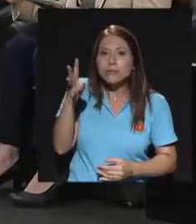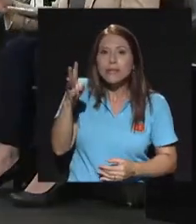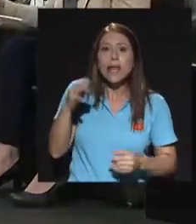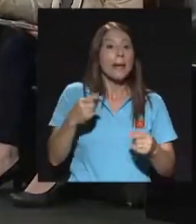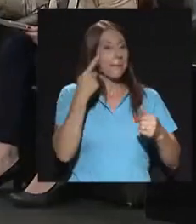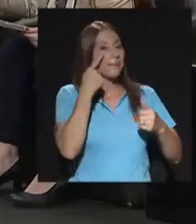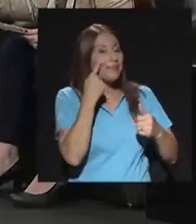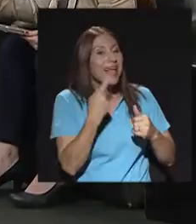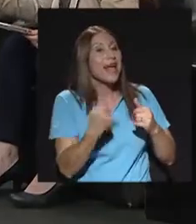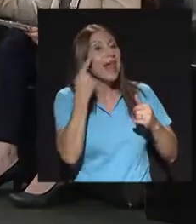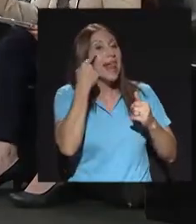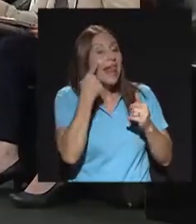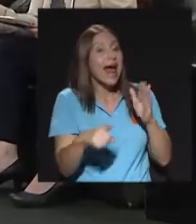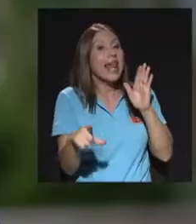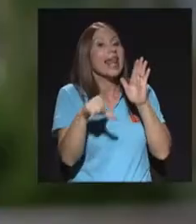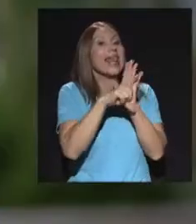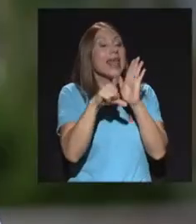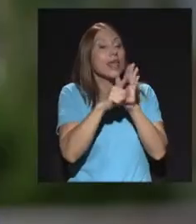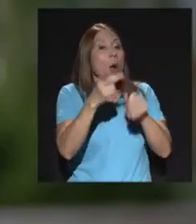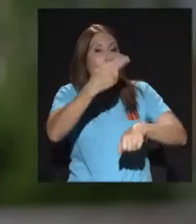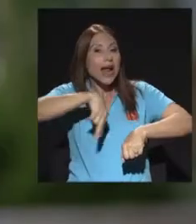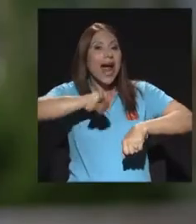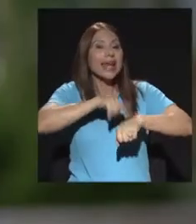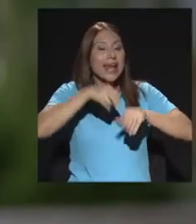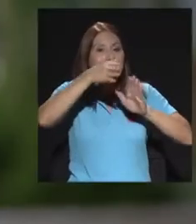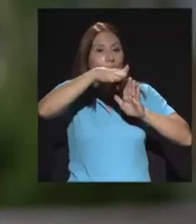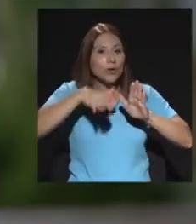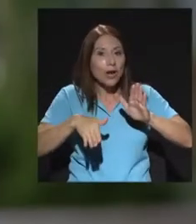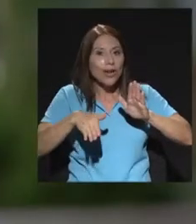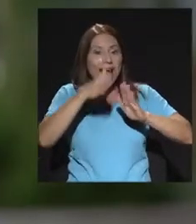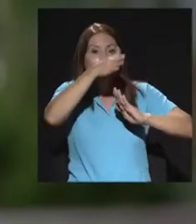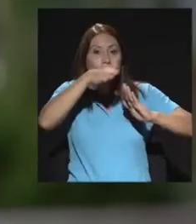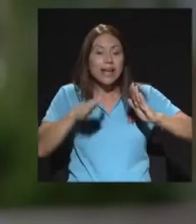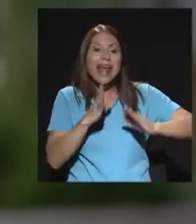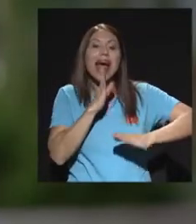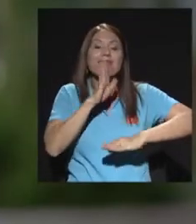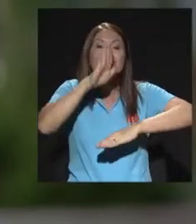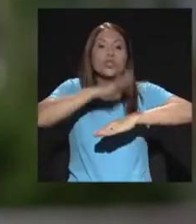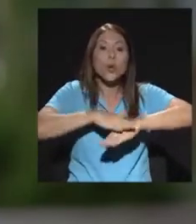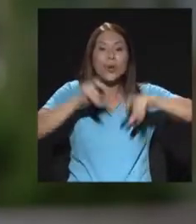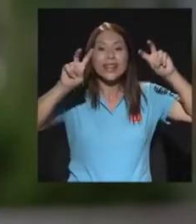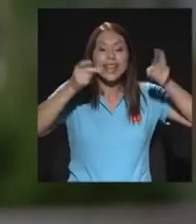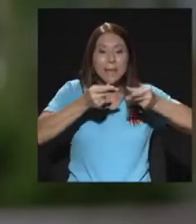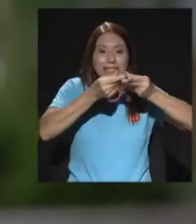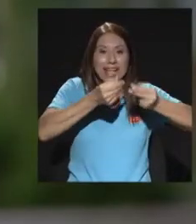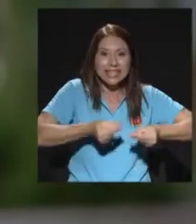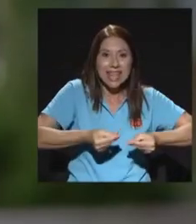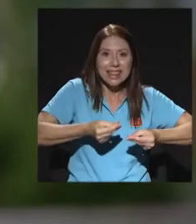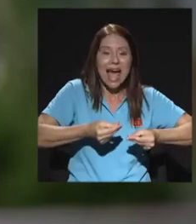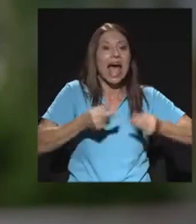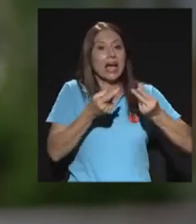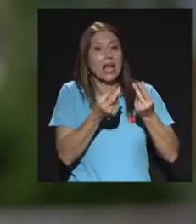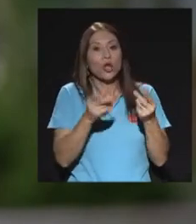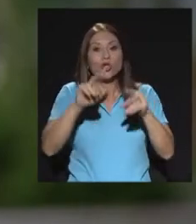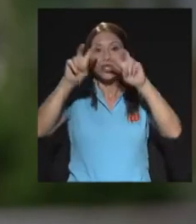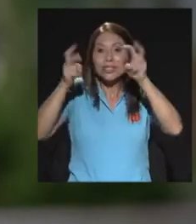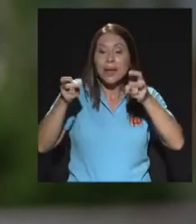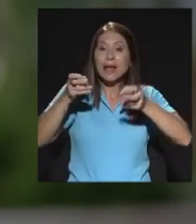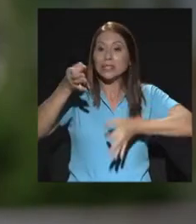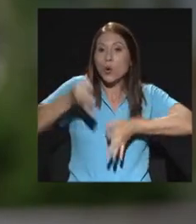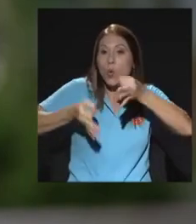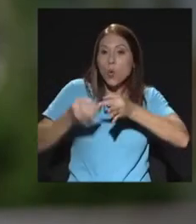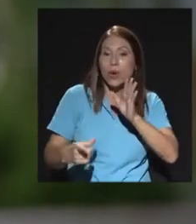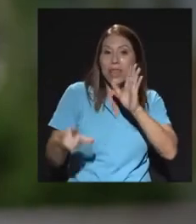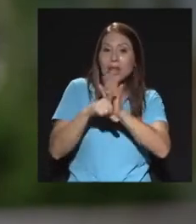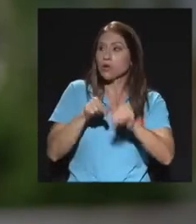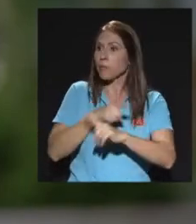además, de la Contraloría. Y además la Contraloría algo. Se refiere a temas de Hacienda. Los temas jurídicos del Estado... Es cuestión de leer el documento, tienen, cualquiera